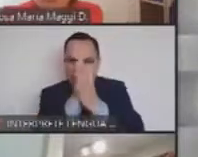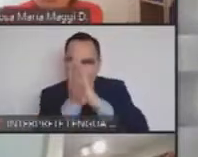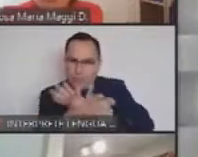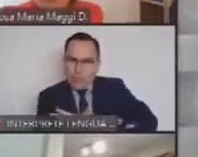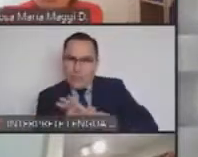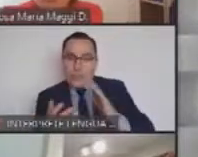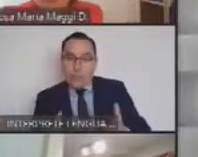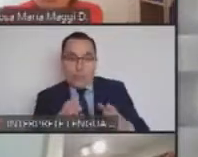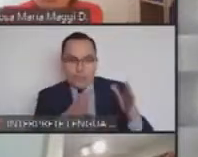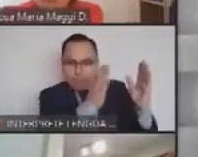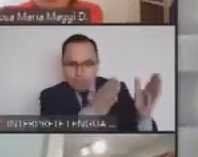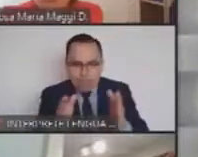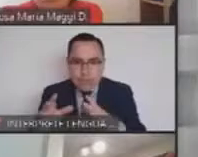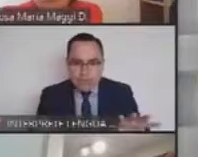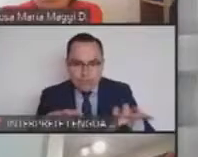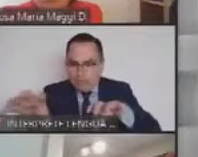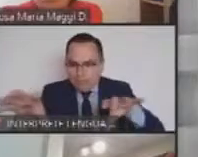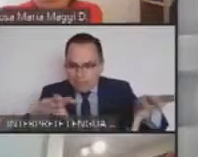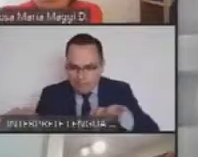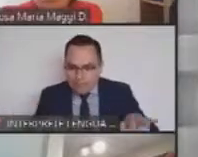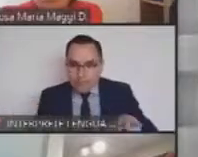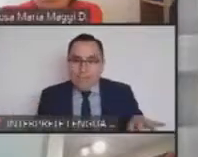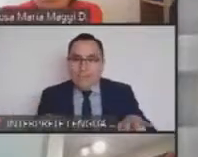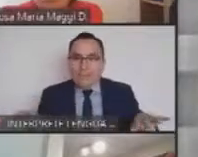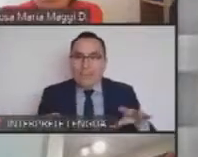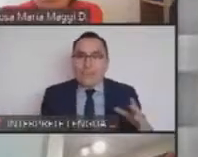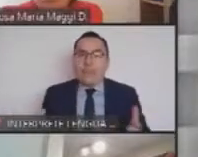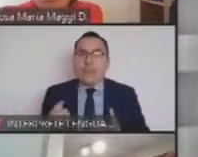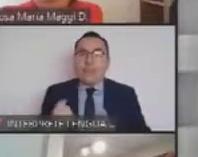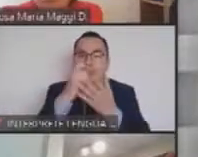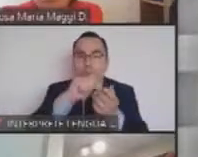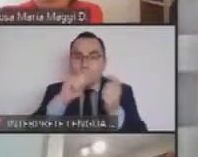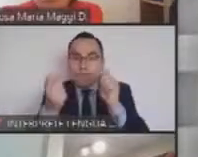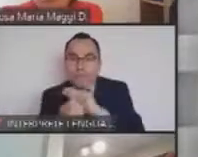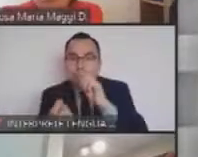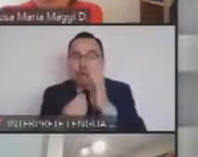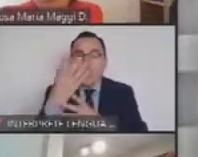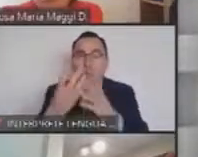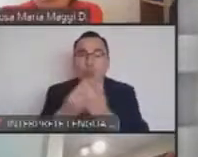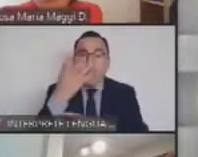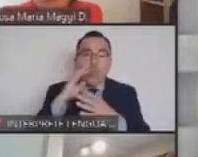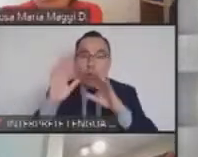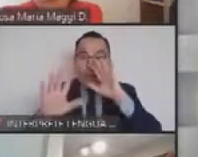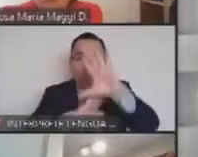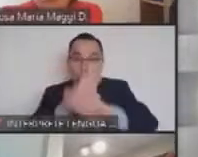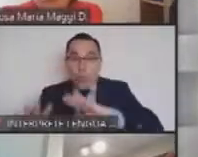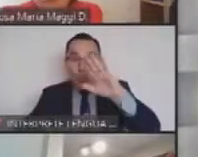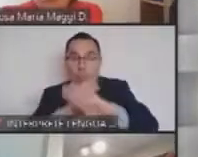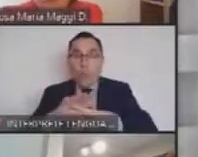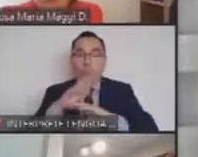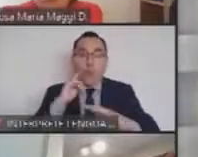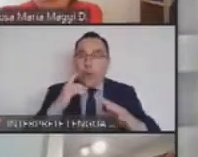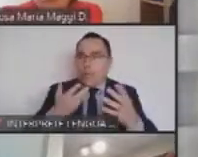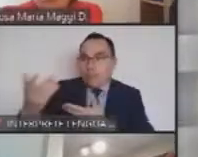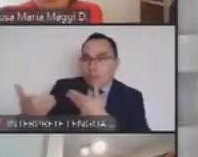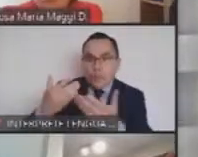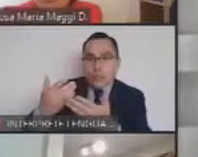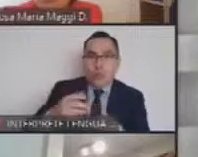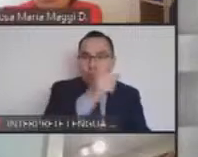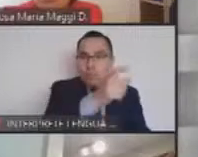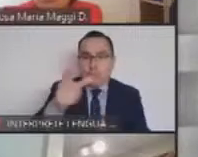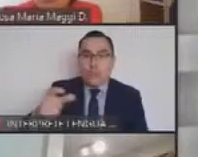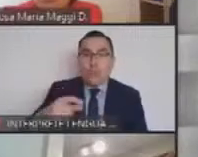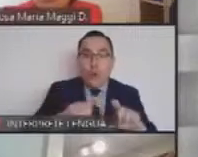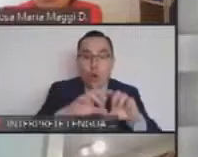mecanismos tendientes a renovar, también a proteger la institución en su interacción con otras personas u